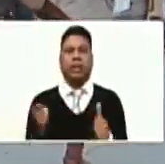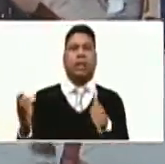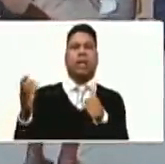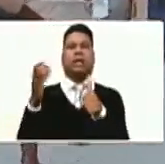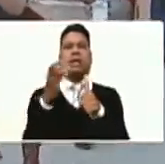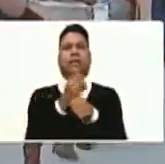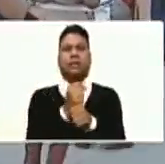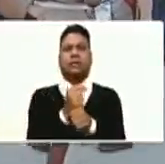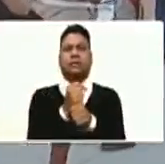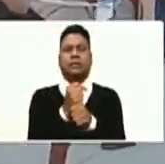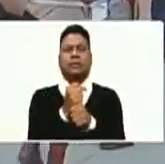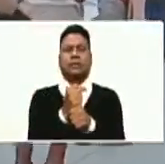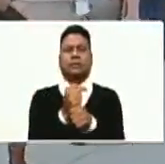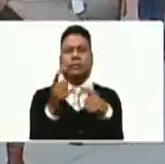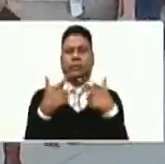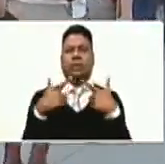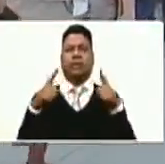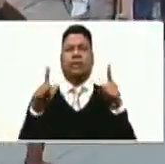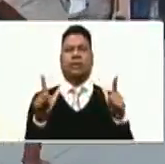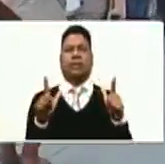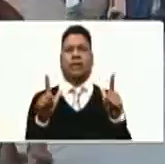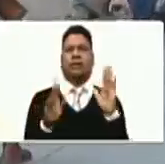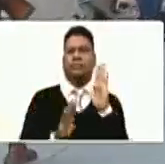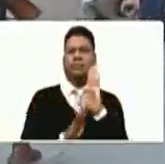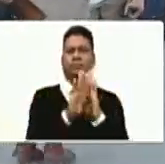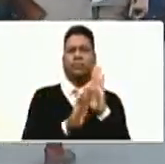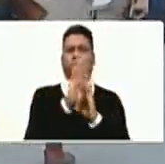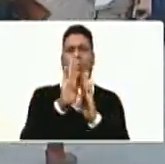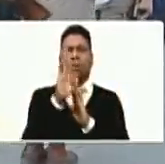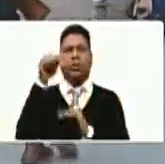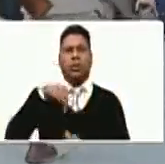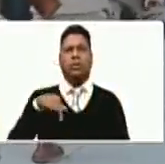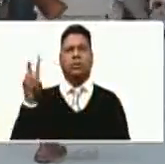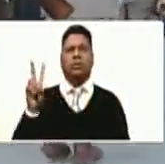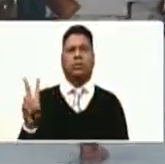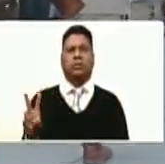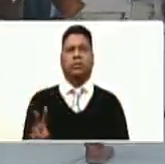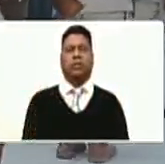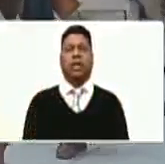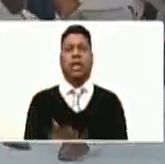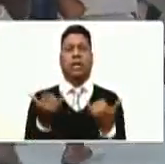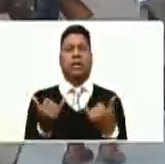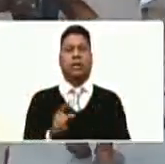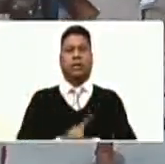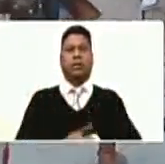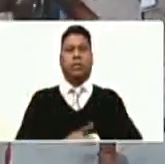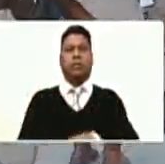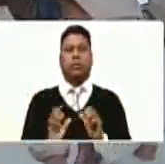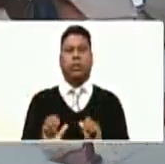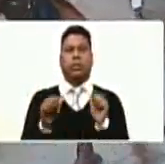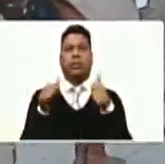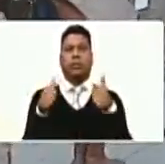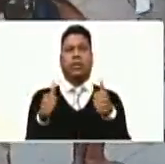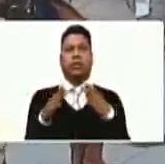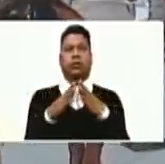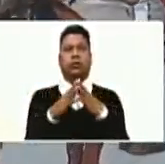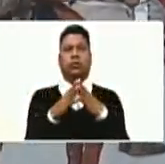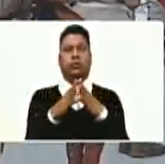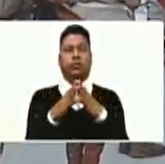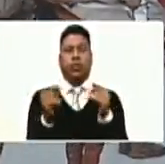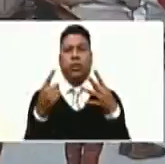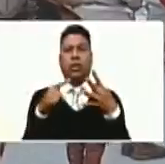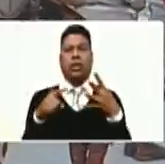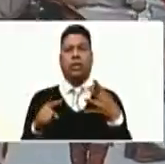anhelada libertad y desarrollo de nuestro pueblo. Ya en este momento ha comenzado entonces el ceremonial para